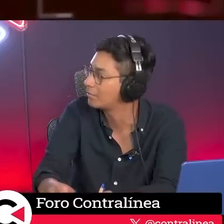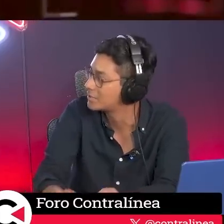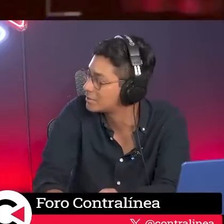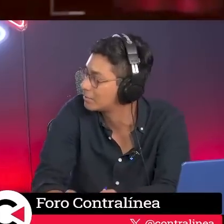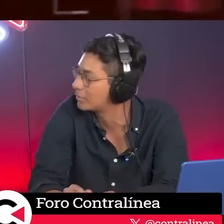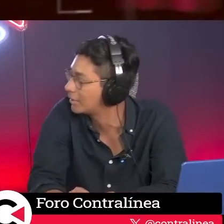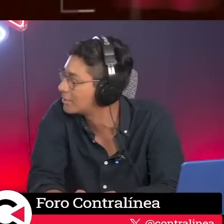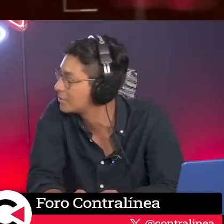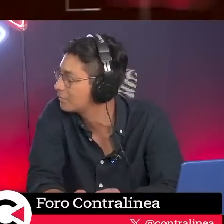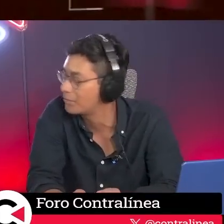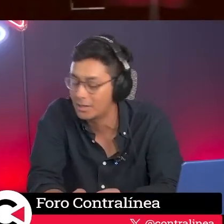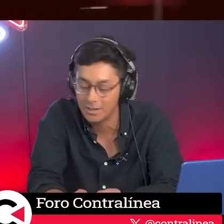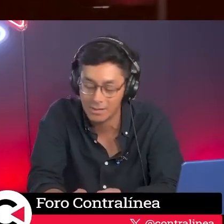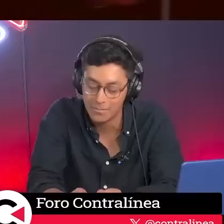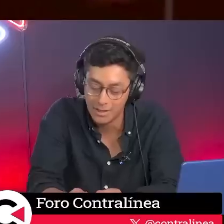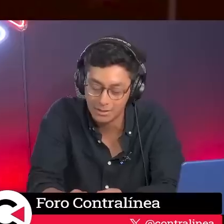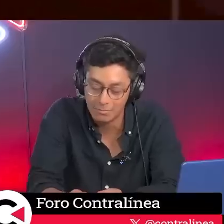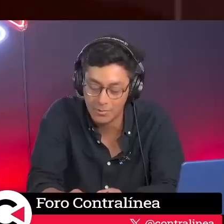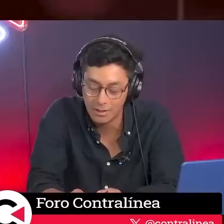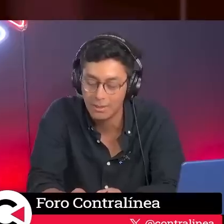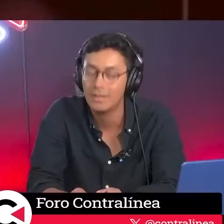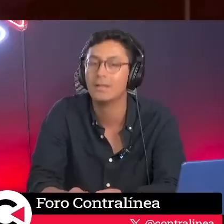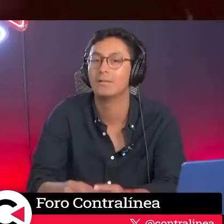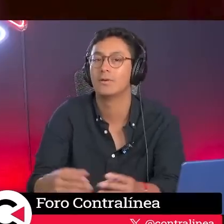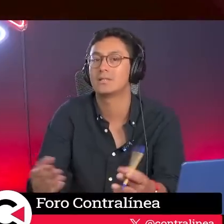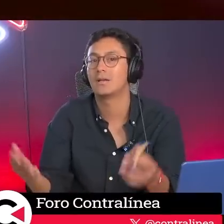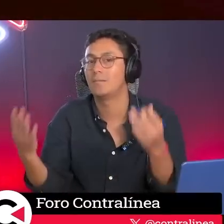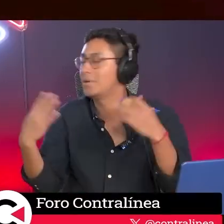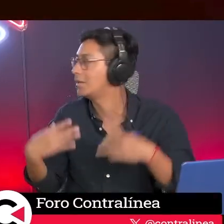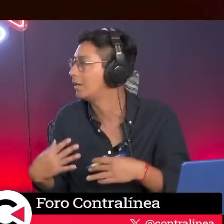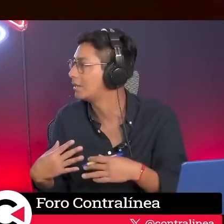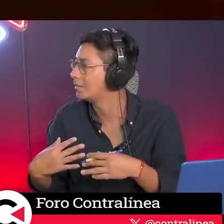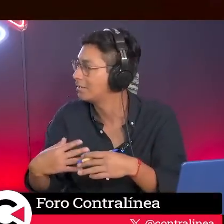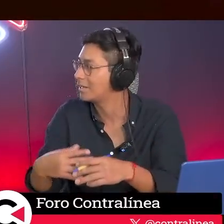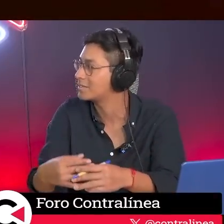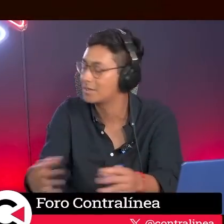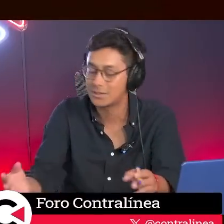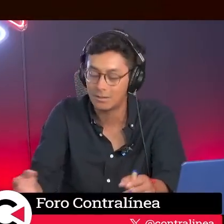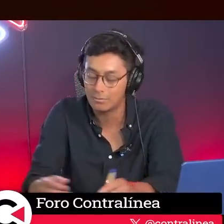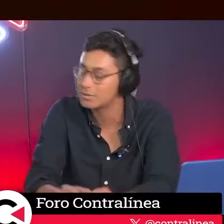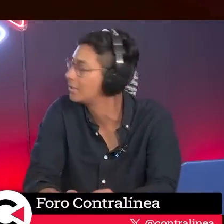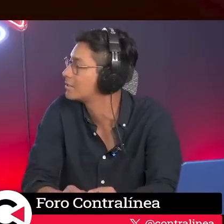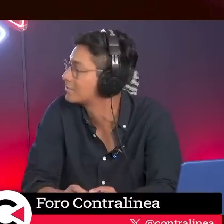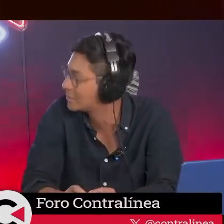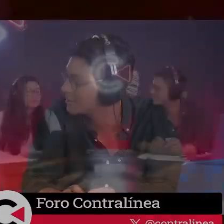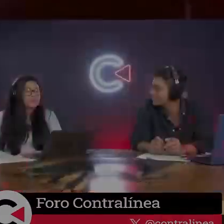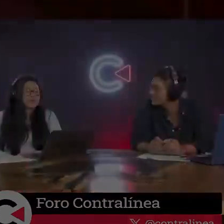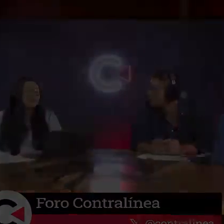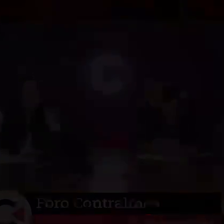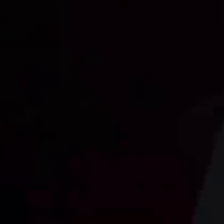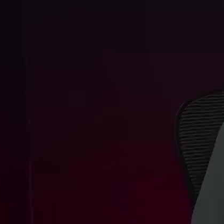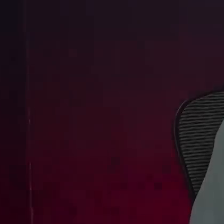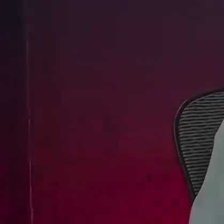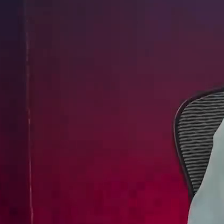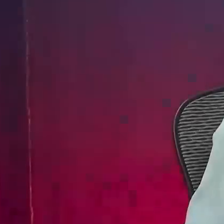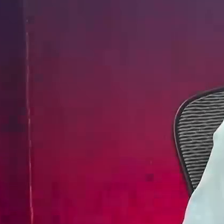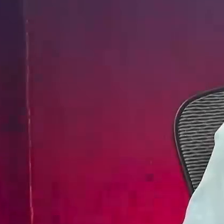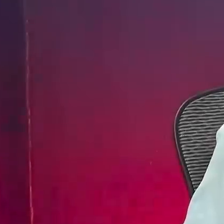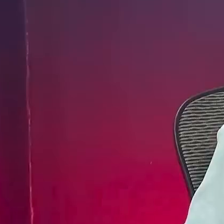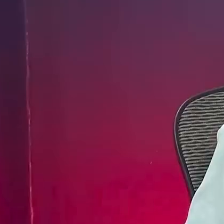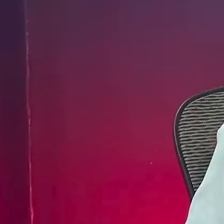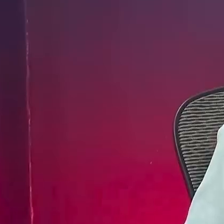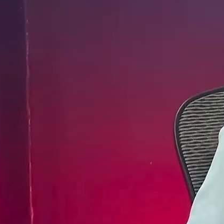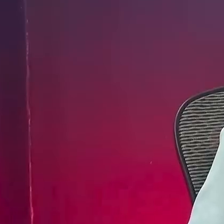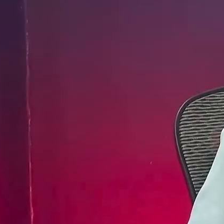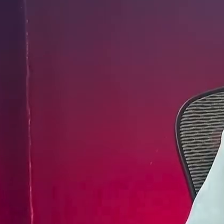de paradigmas de subordinación para cambiar también nuestra mentalidad y hacer esta revolución de las conciencias, Nancy. La doctora Claudia